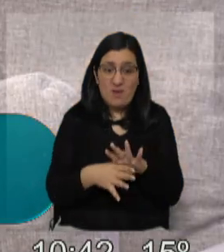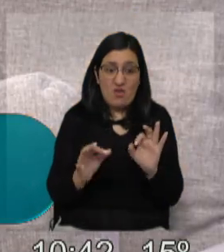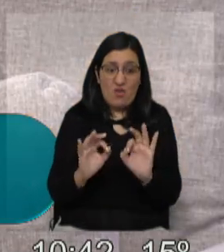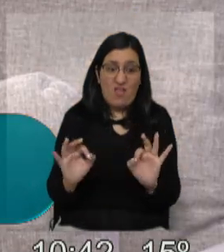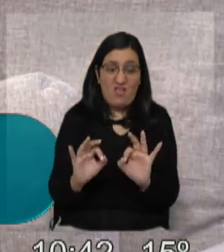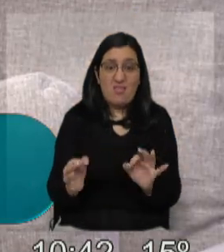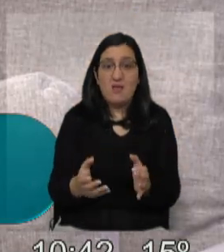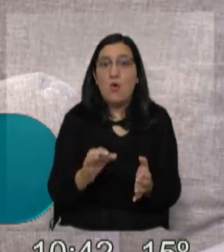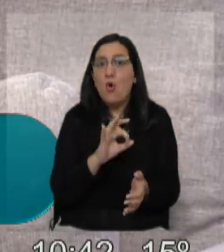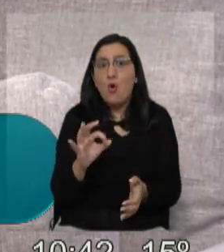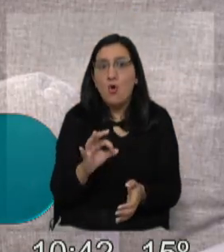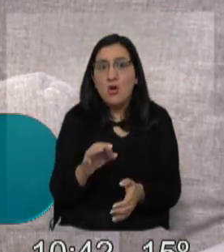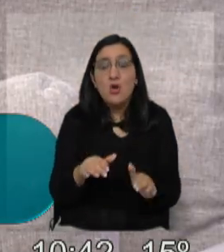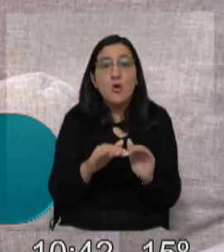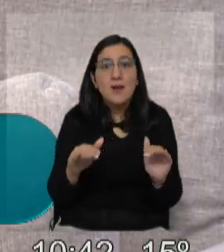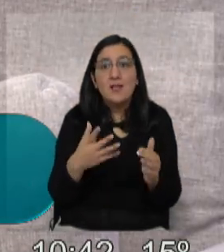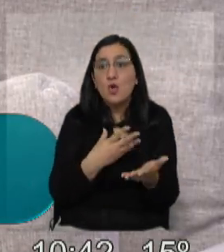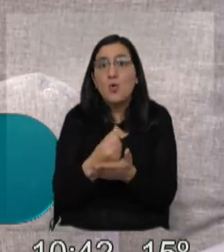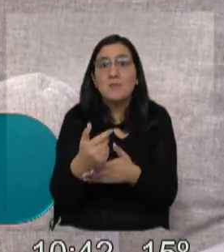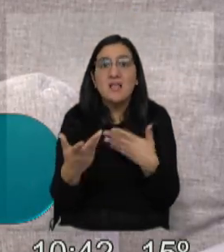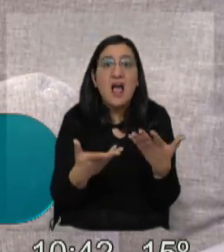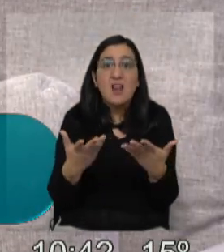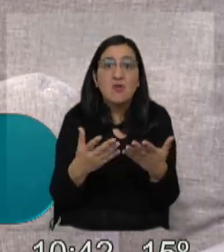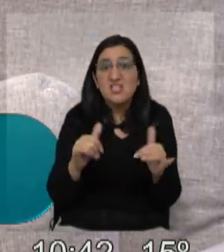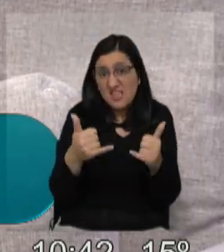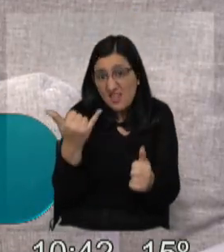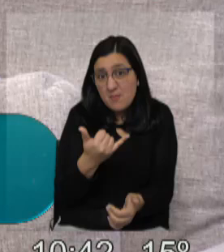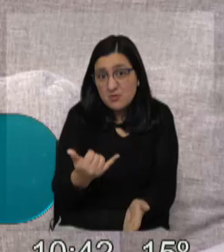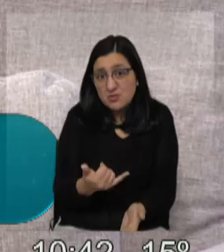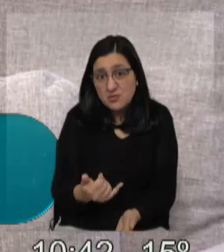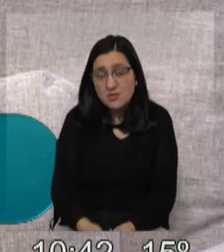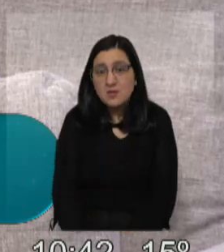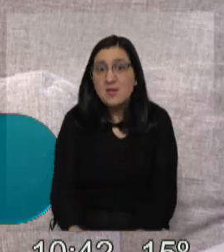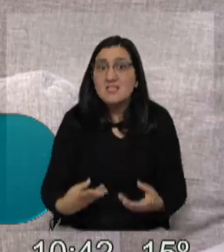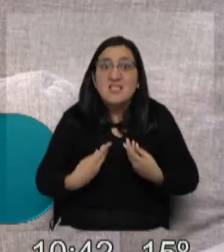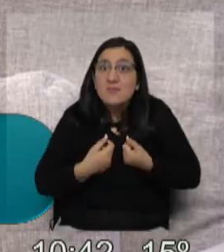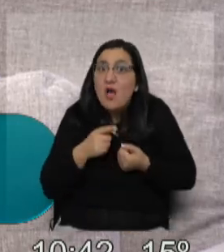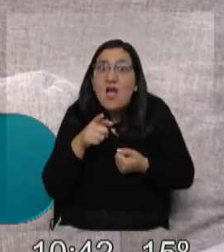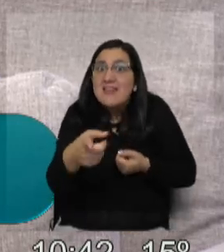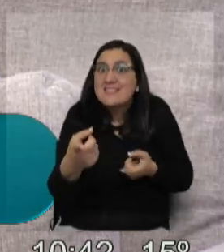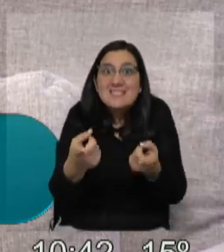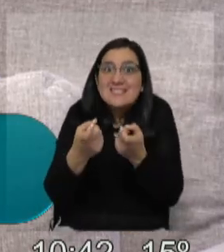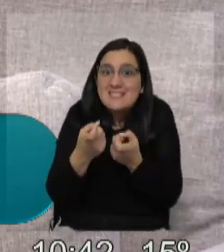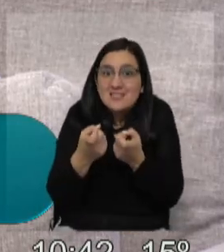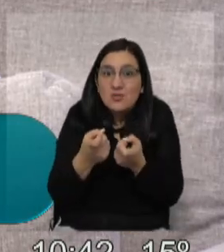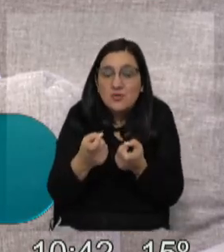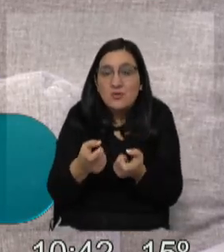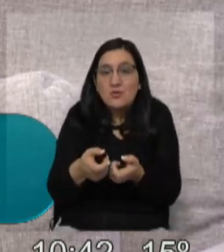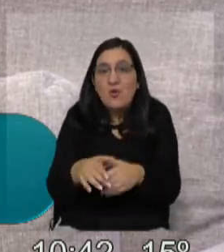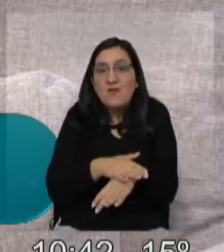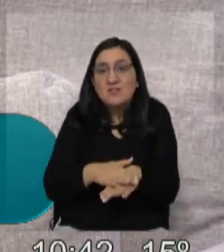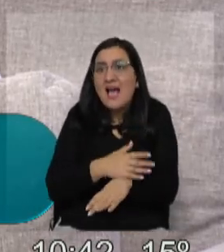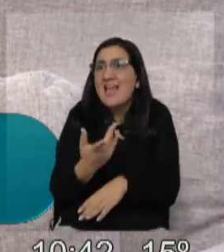usarla. O es re normal que compremos algo que ya tenemos, que sentimos que necesitamos, principalmente los básicos.